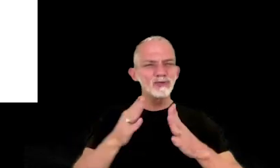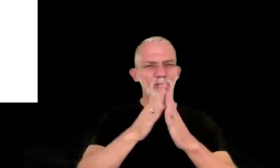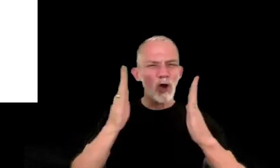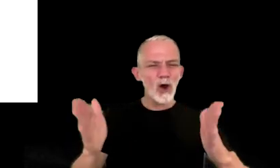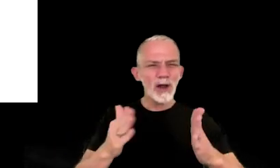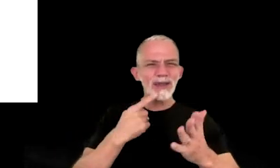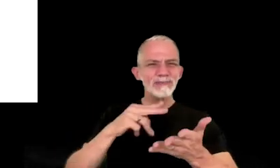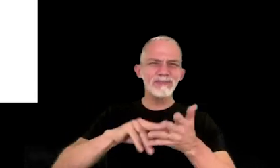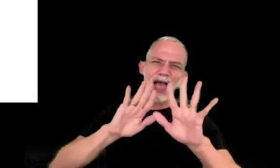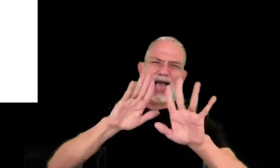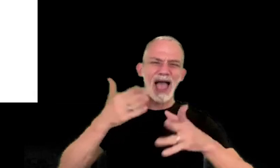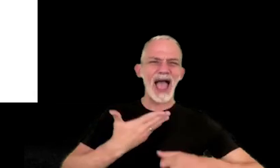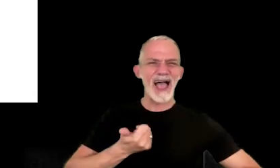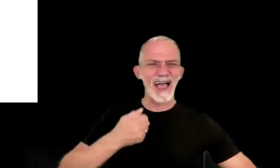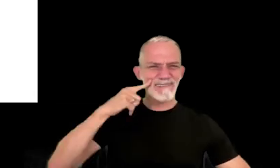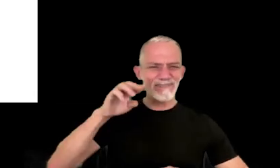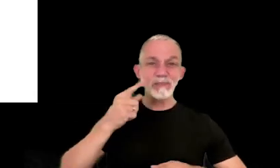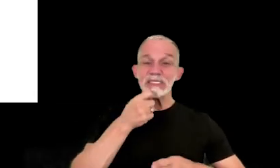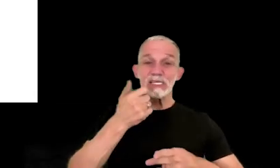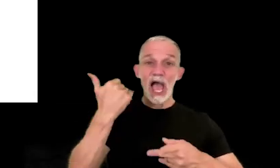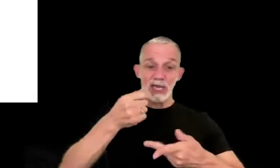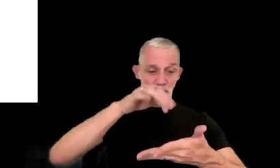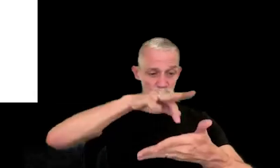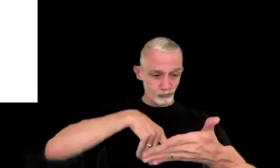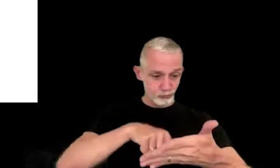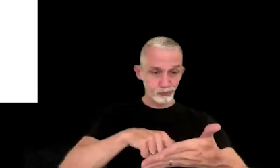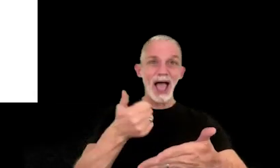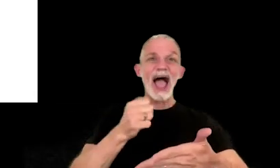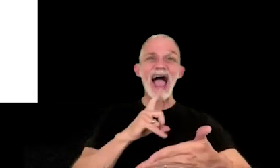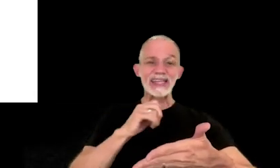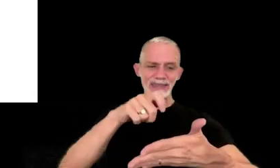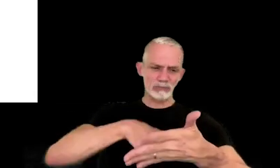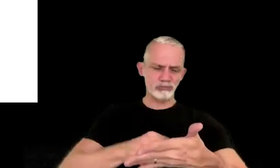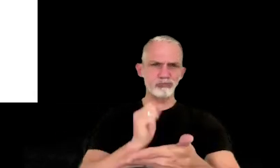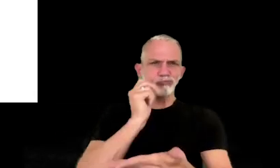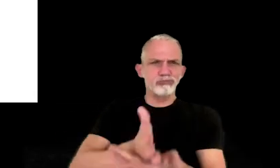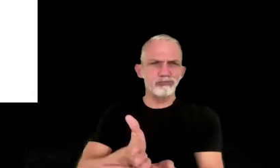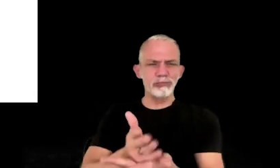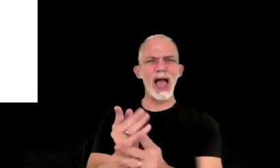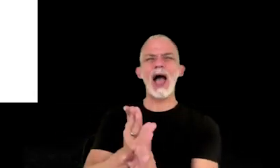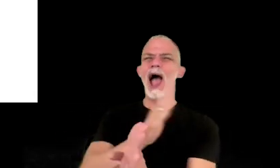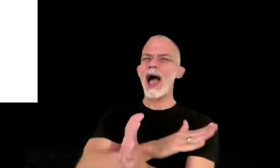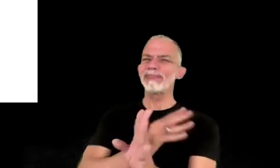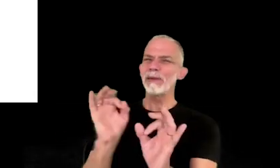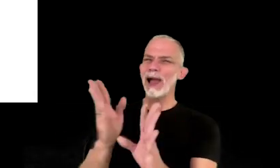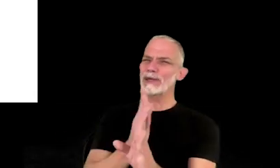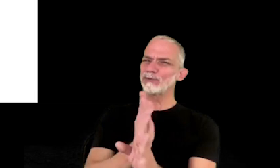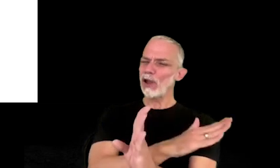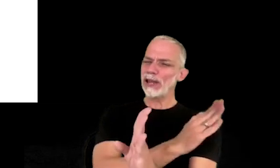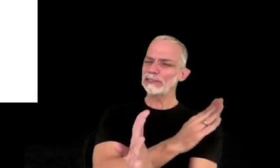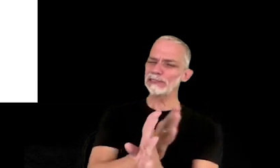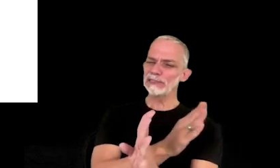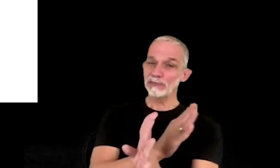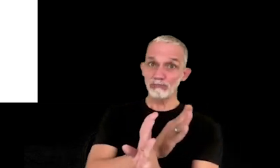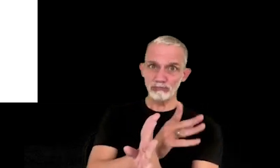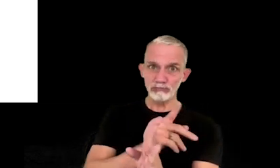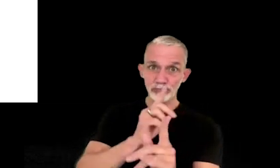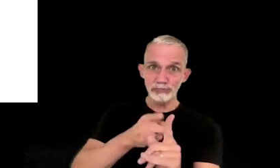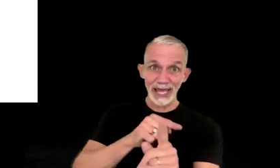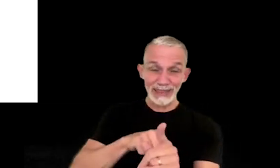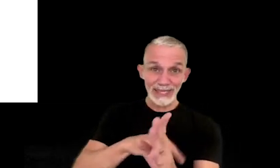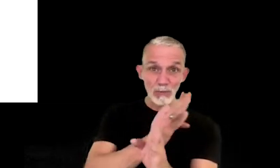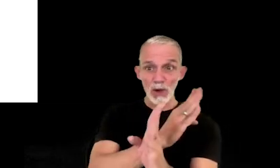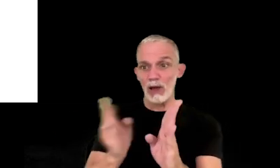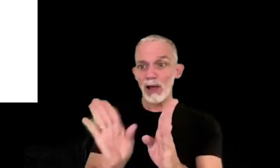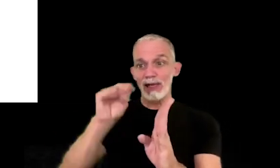haberse notificado un acta de infracción con anterioridad al inicio de la feria, ¿se computa el plazo de la